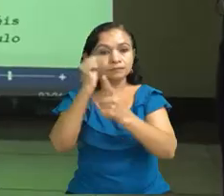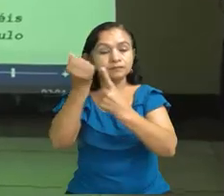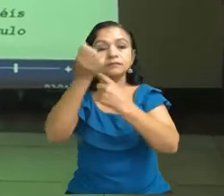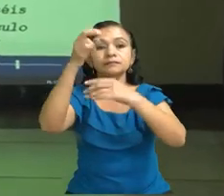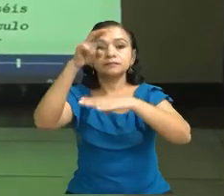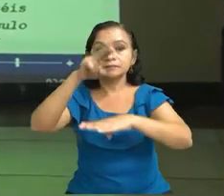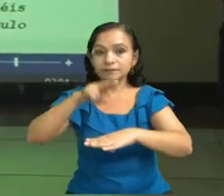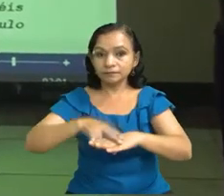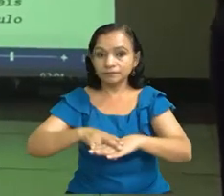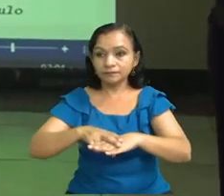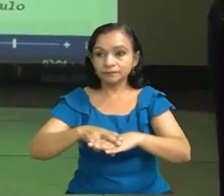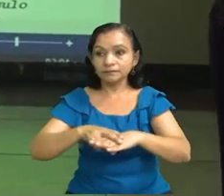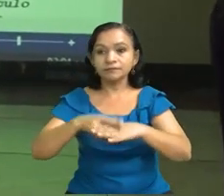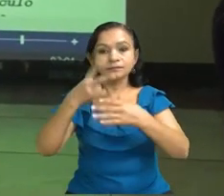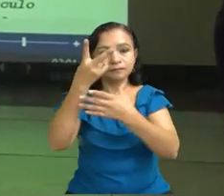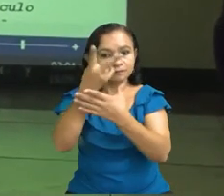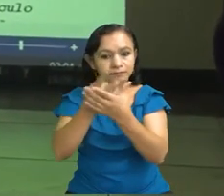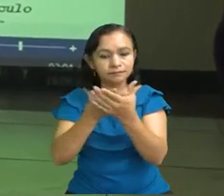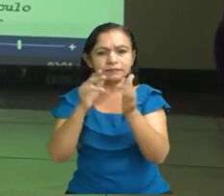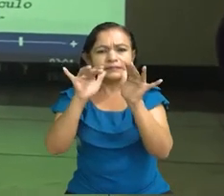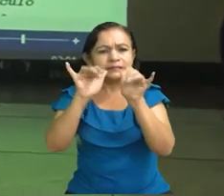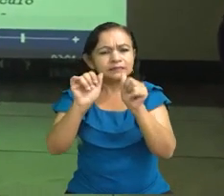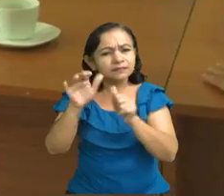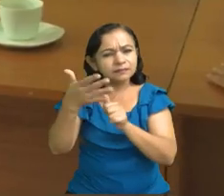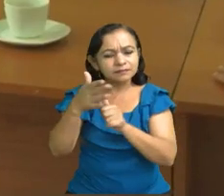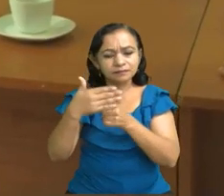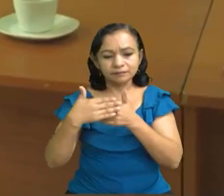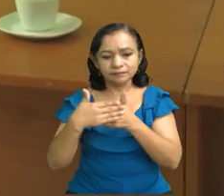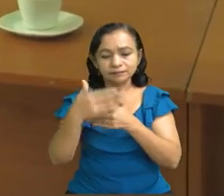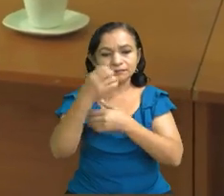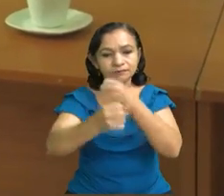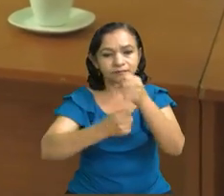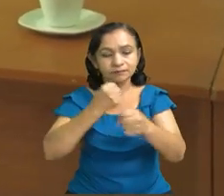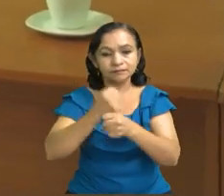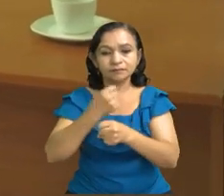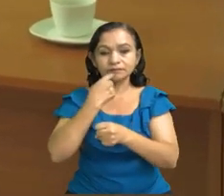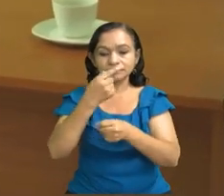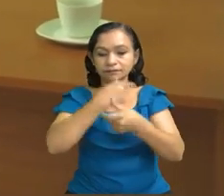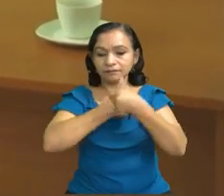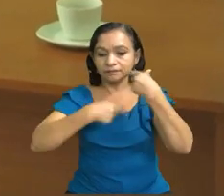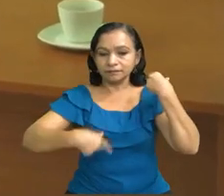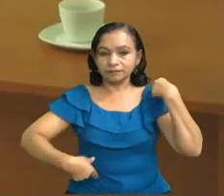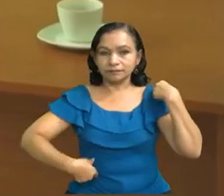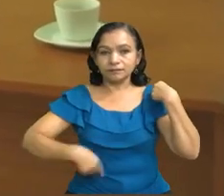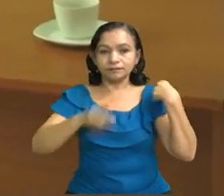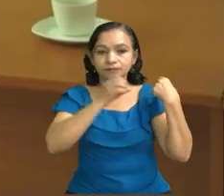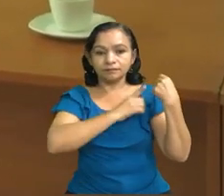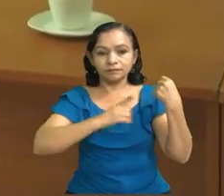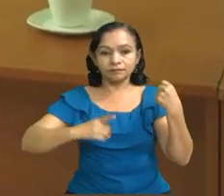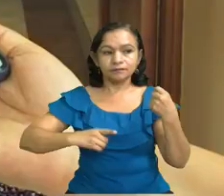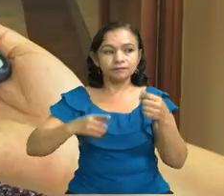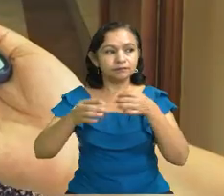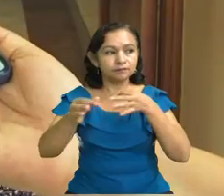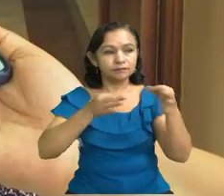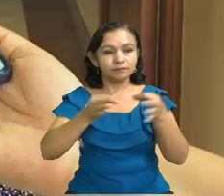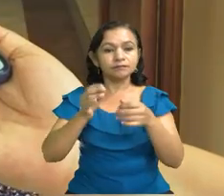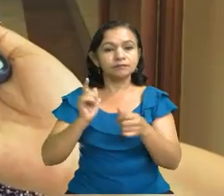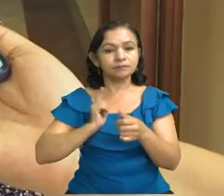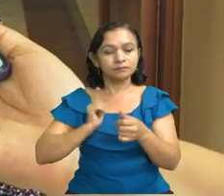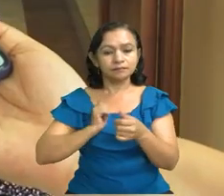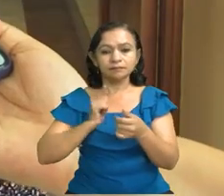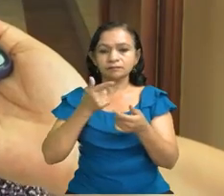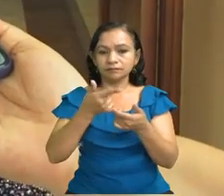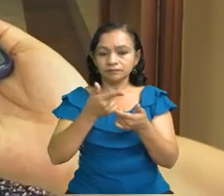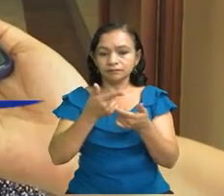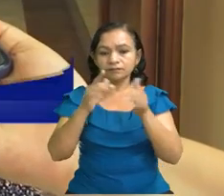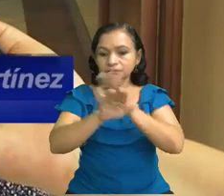Nacional. Ambos estarían listos al final del presente, aseguró la presidenta de este órgano parlamentario. Tenemos el digesto